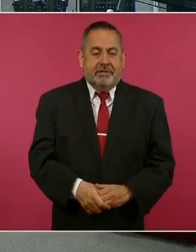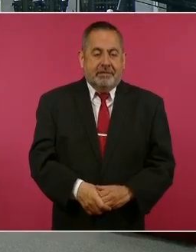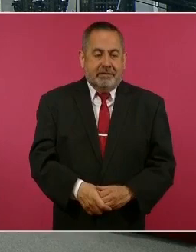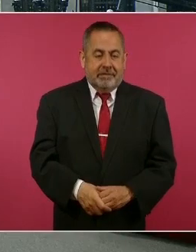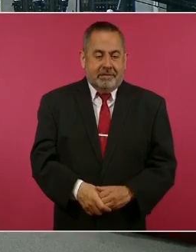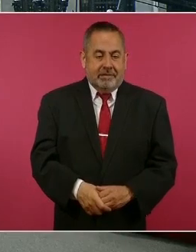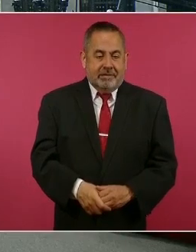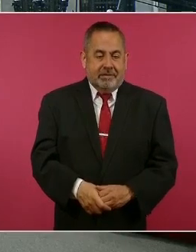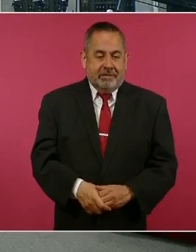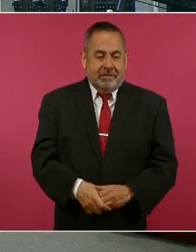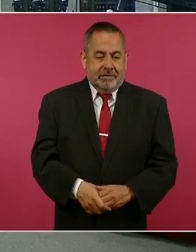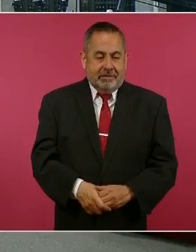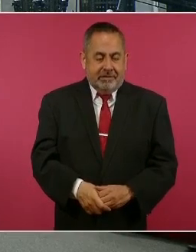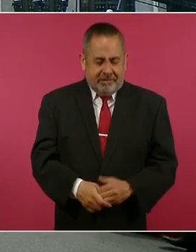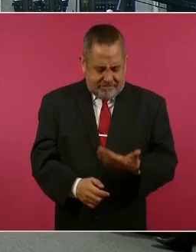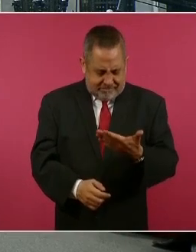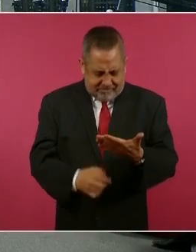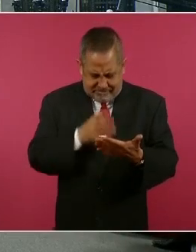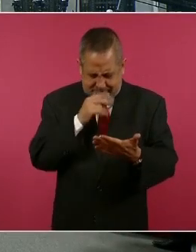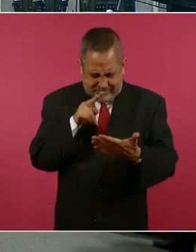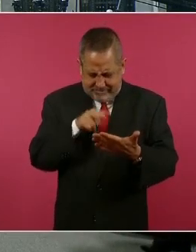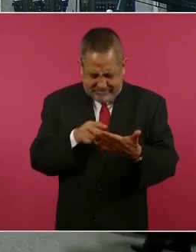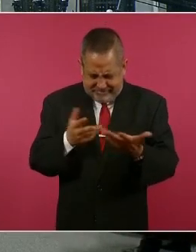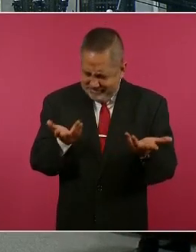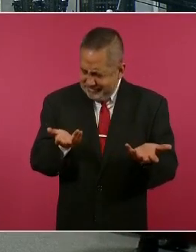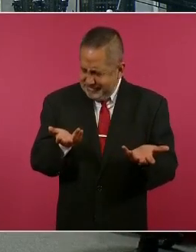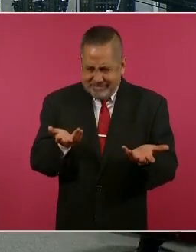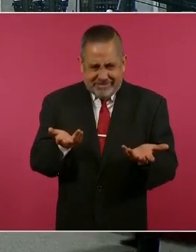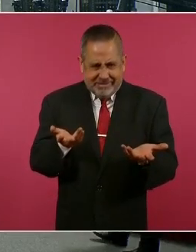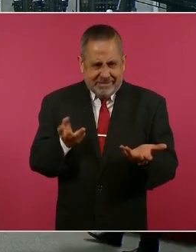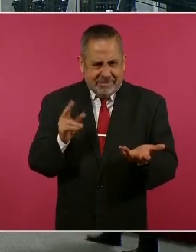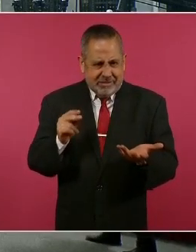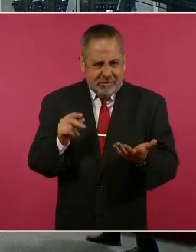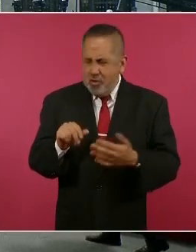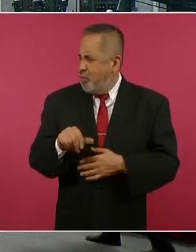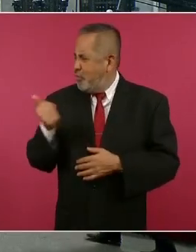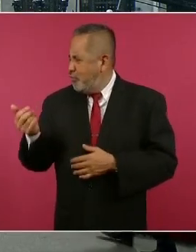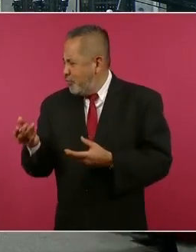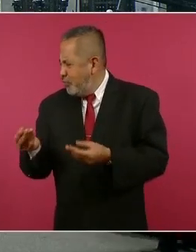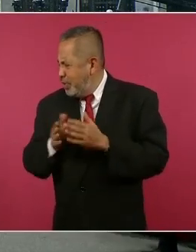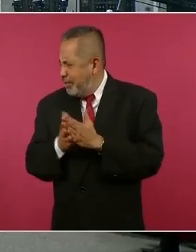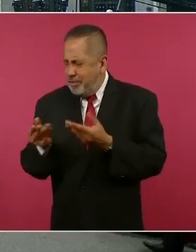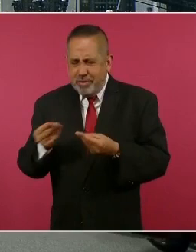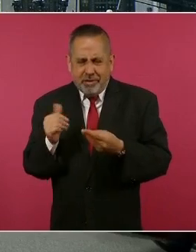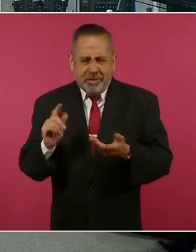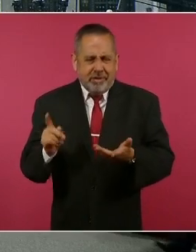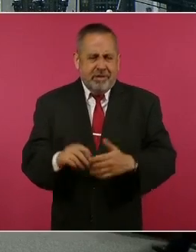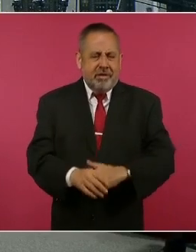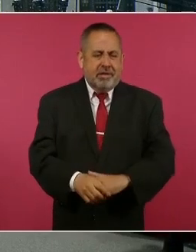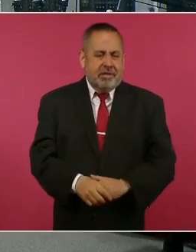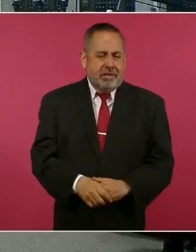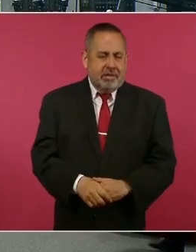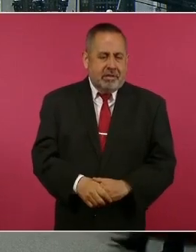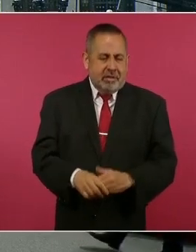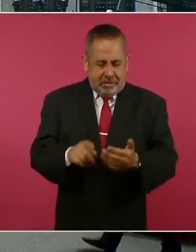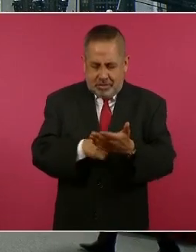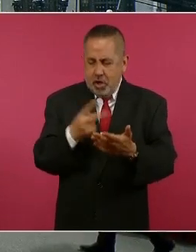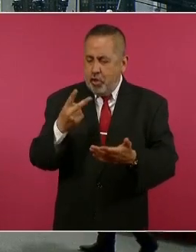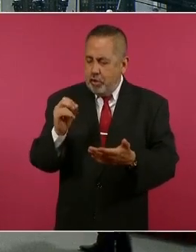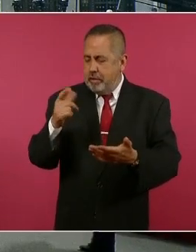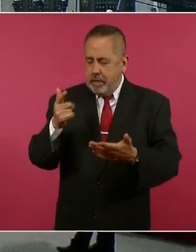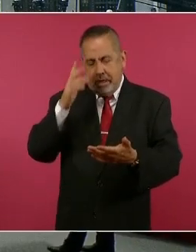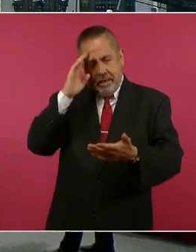No puede ser. Ya se perdió. No, dame otro libro. 207. Ah,